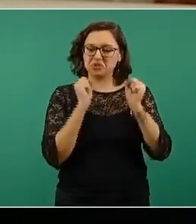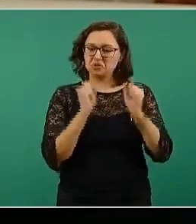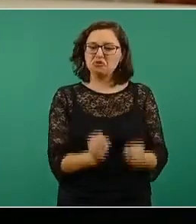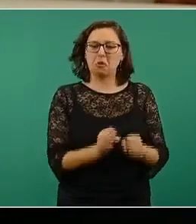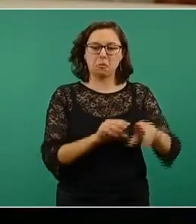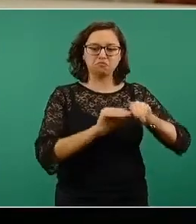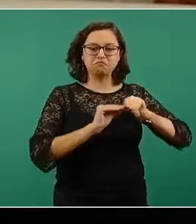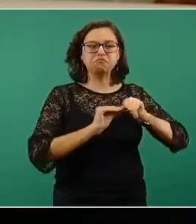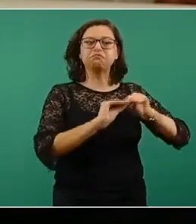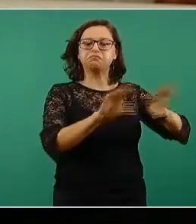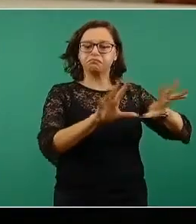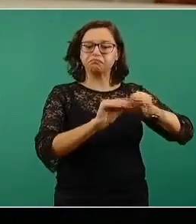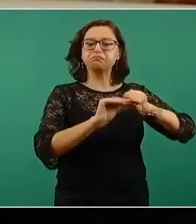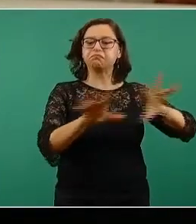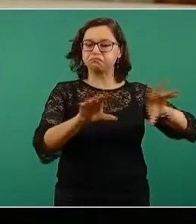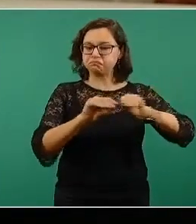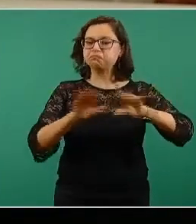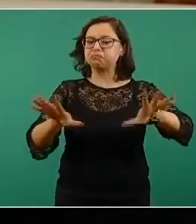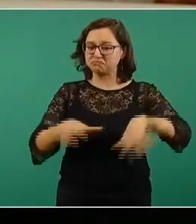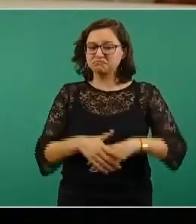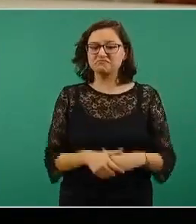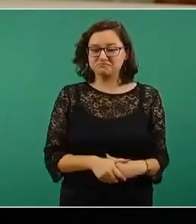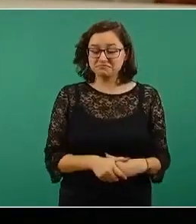usted y le pregunto también al doctor Alomía,